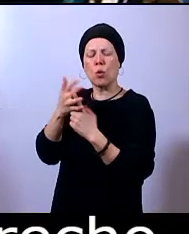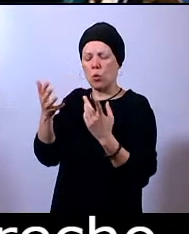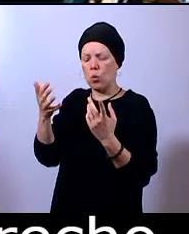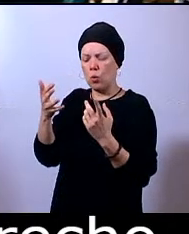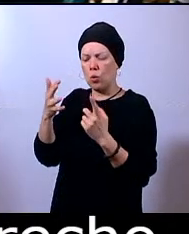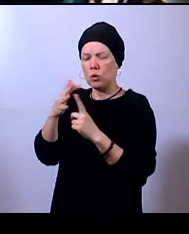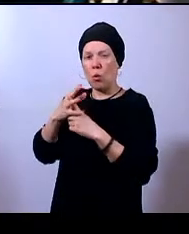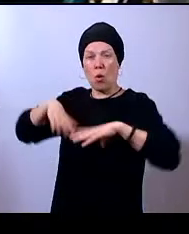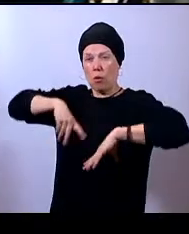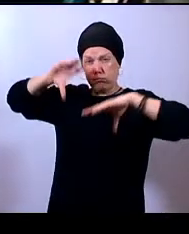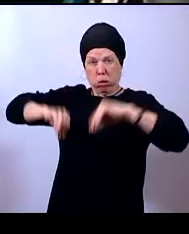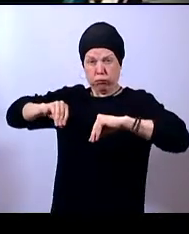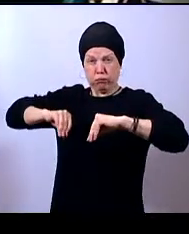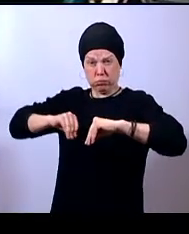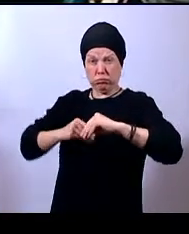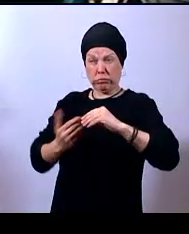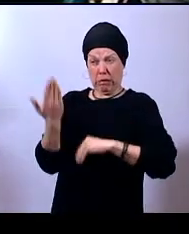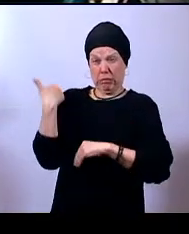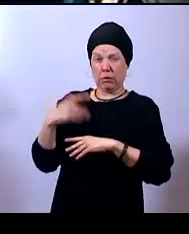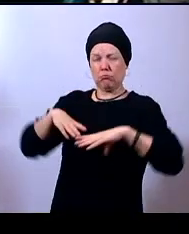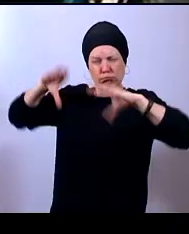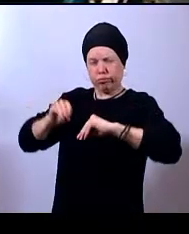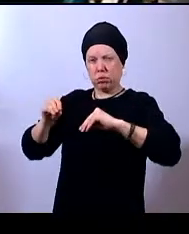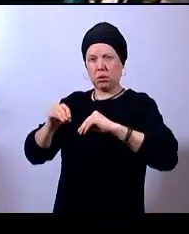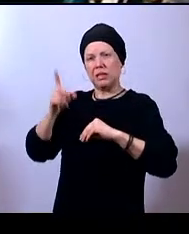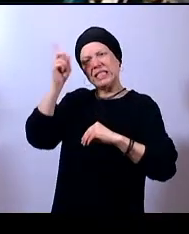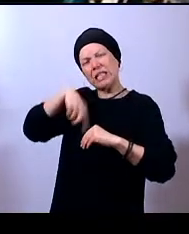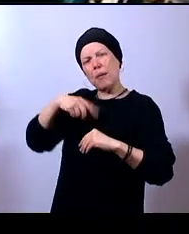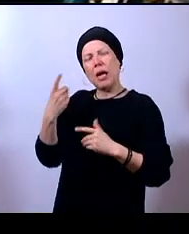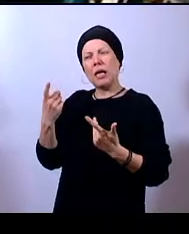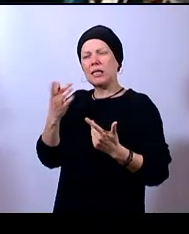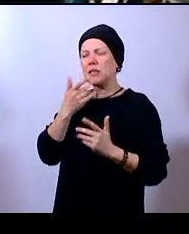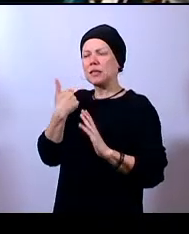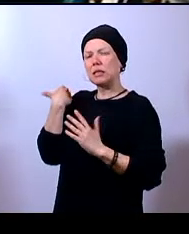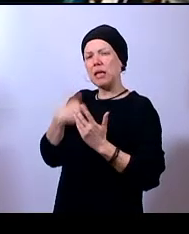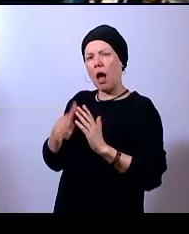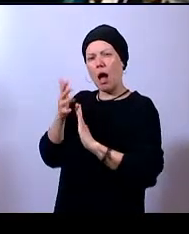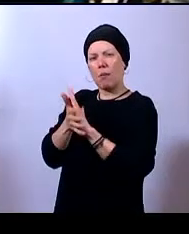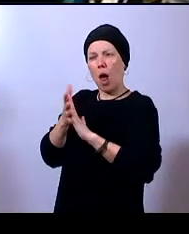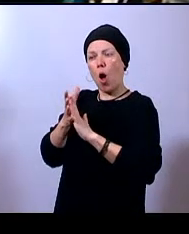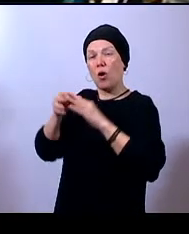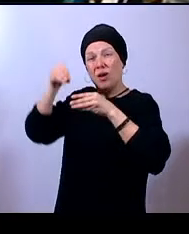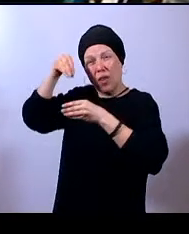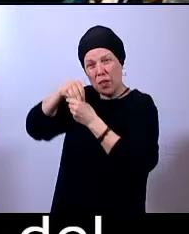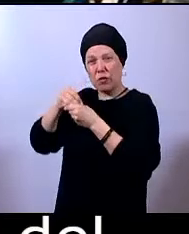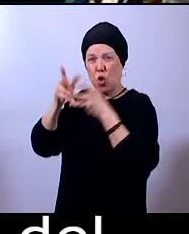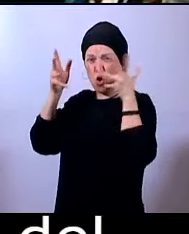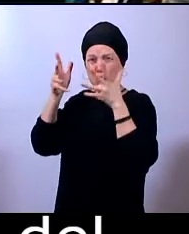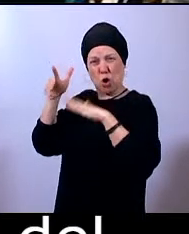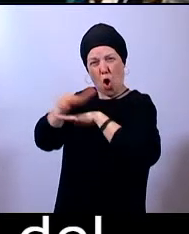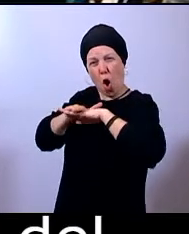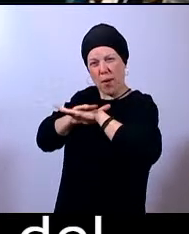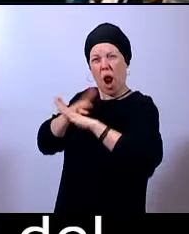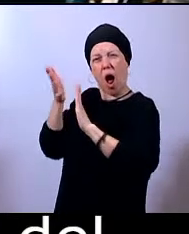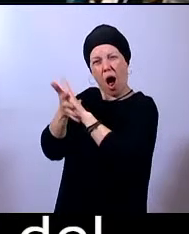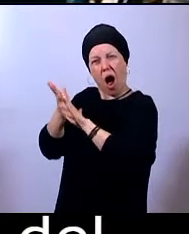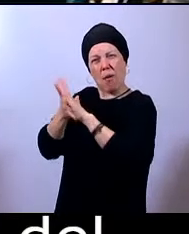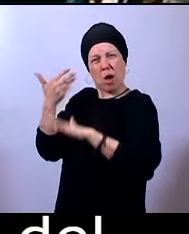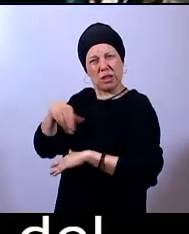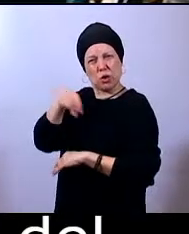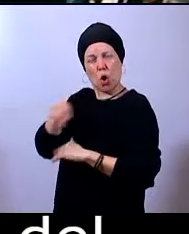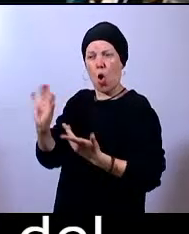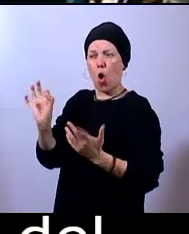del apagón. Quería saber si se ha hablado de ello en el Consejo de Gobierno y un poco si,